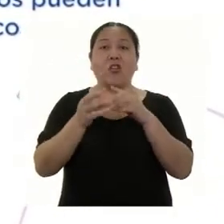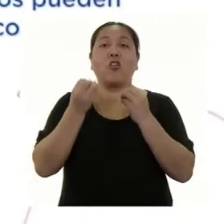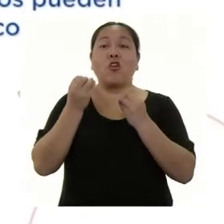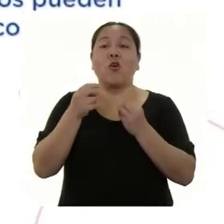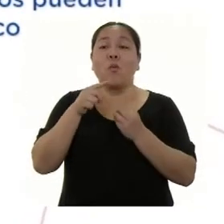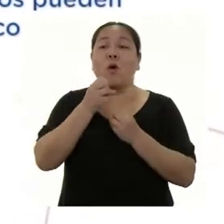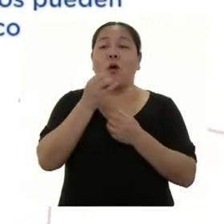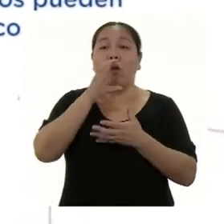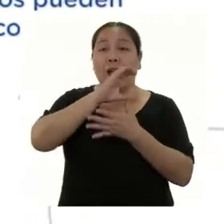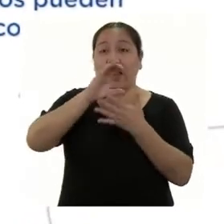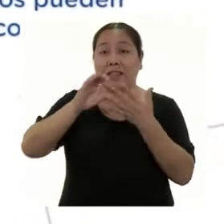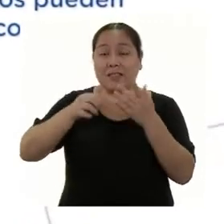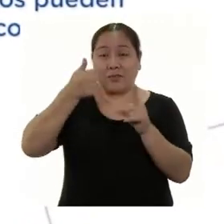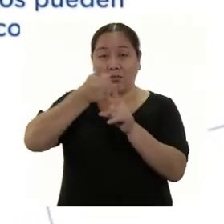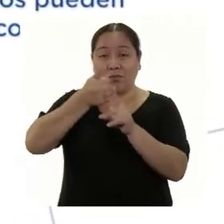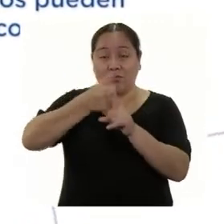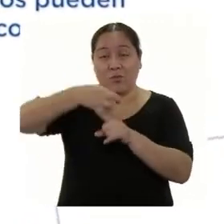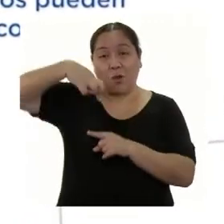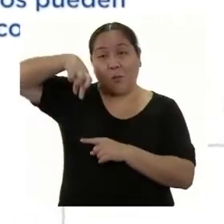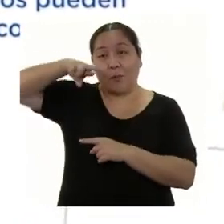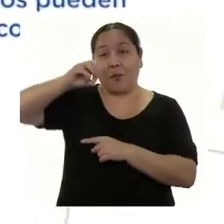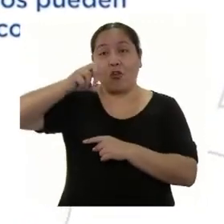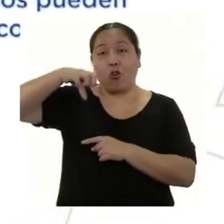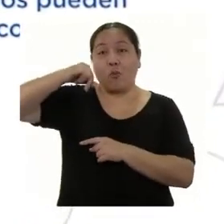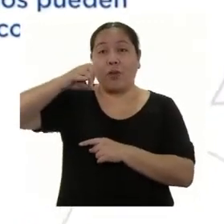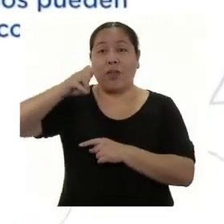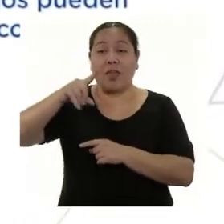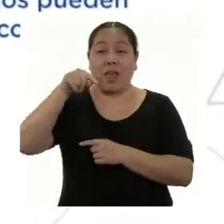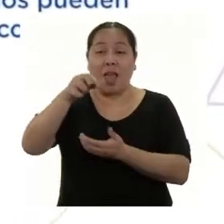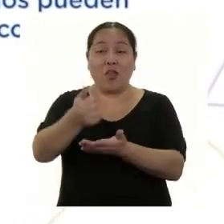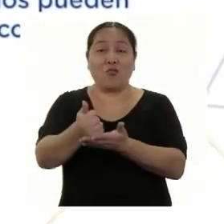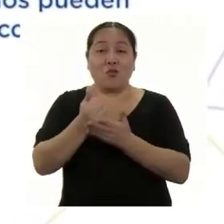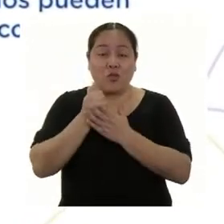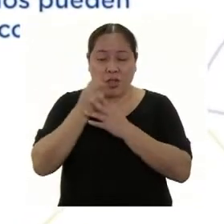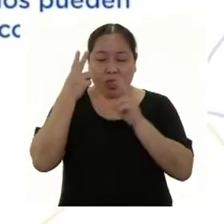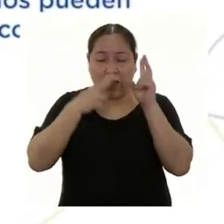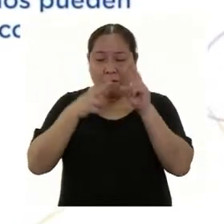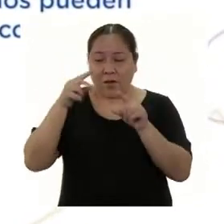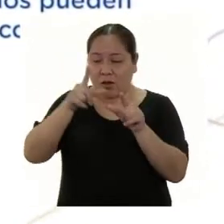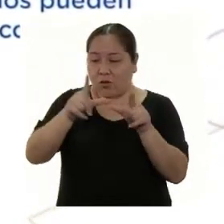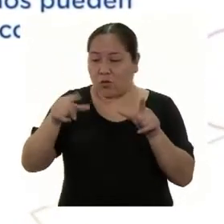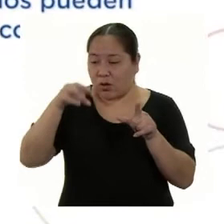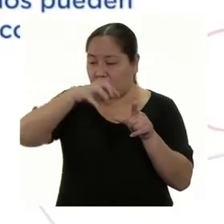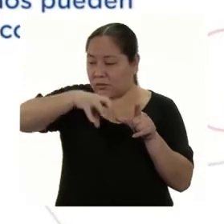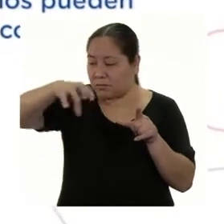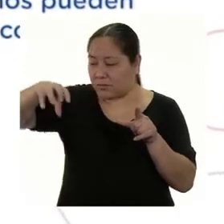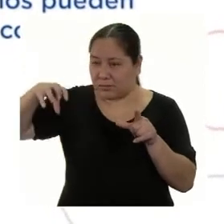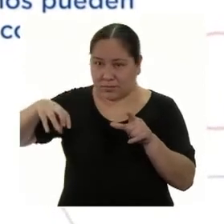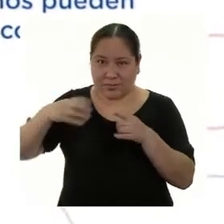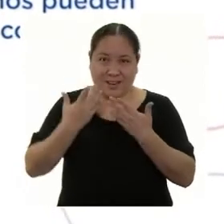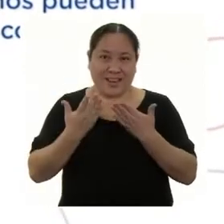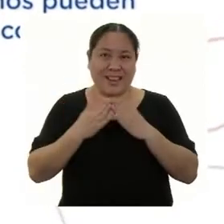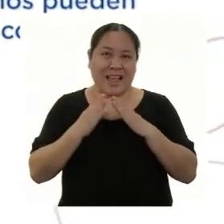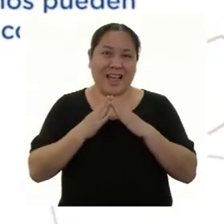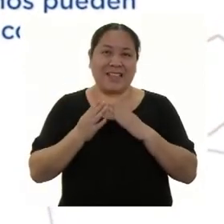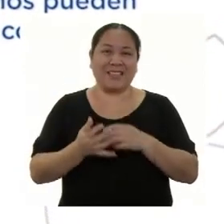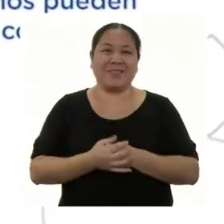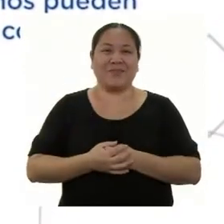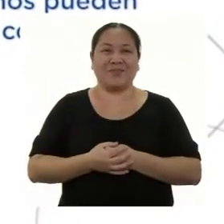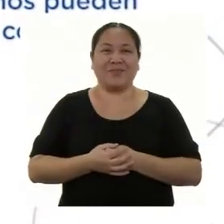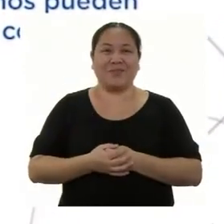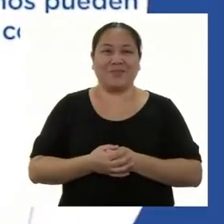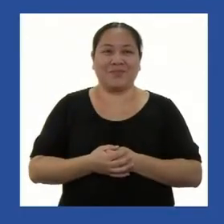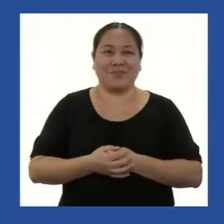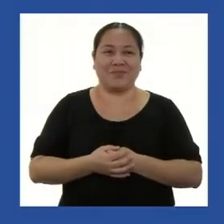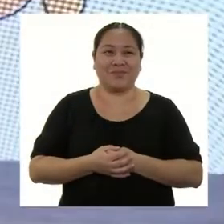sus características y propiedades nos puedan ayudar a determinar ubicaciones de ciertas cosas en nuestro hogar.